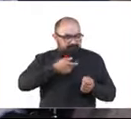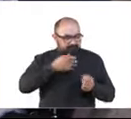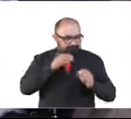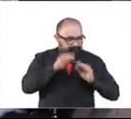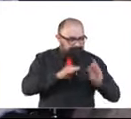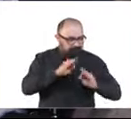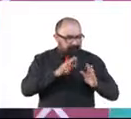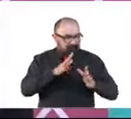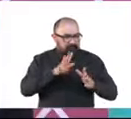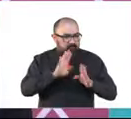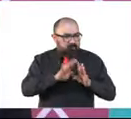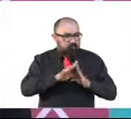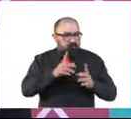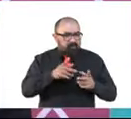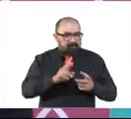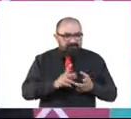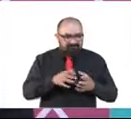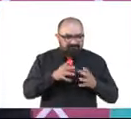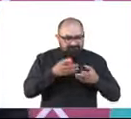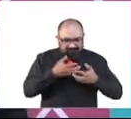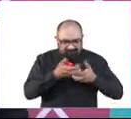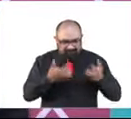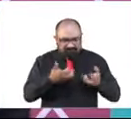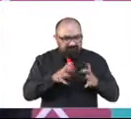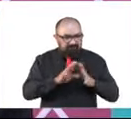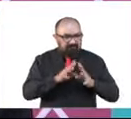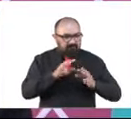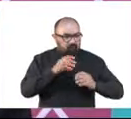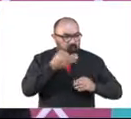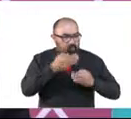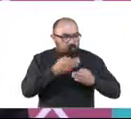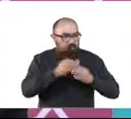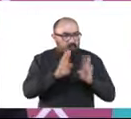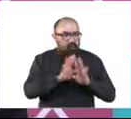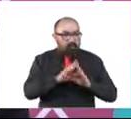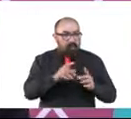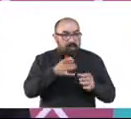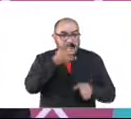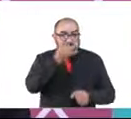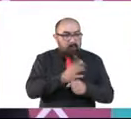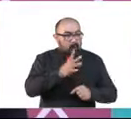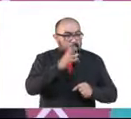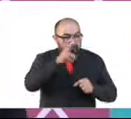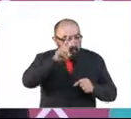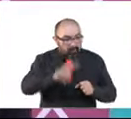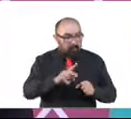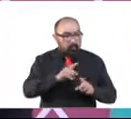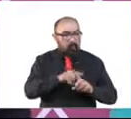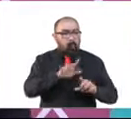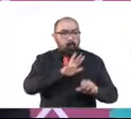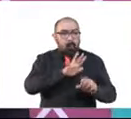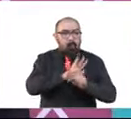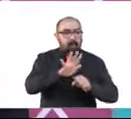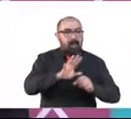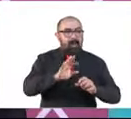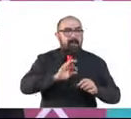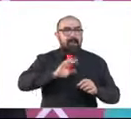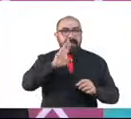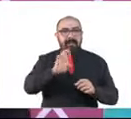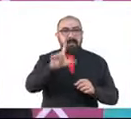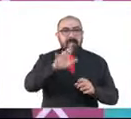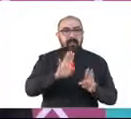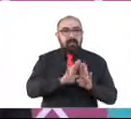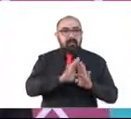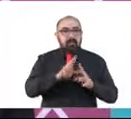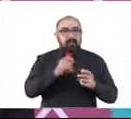el secuestro del carbono, que va a permitir y que es la única hoy por hoy alternativa real para